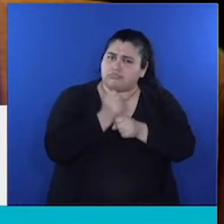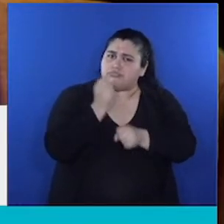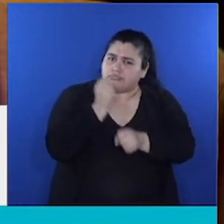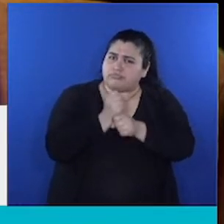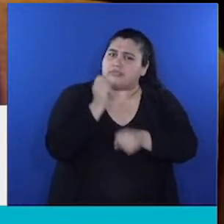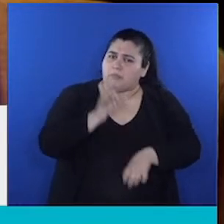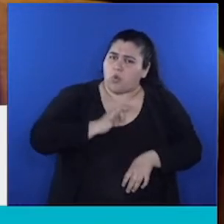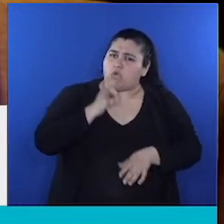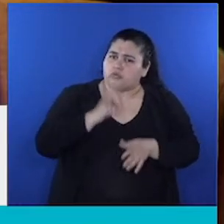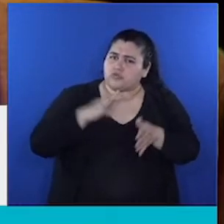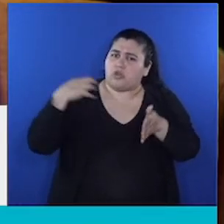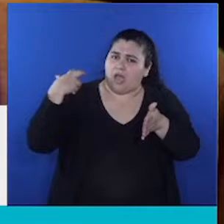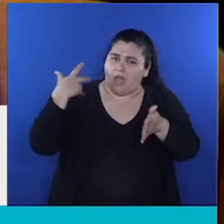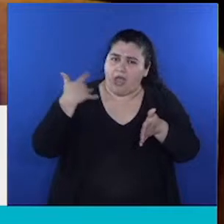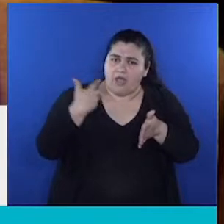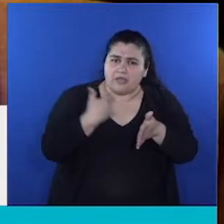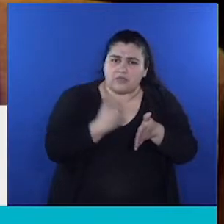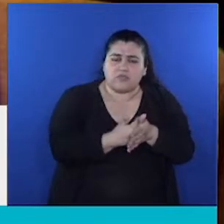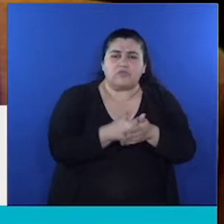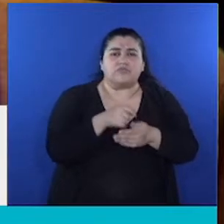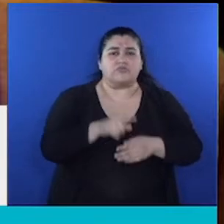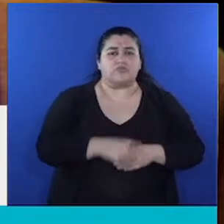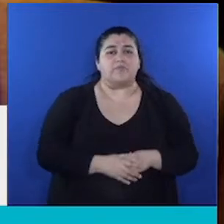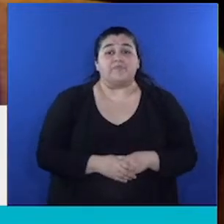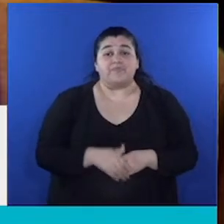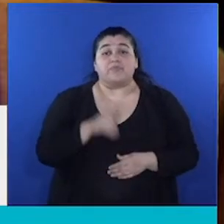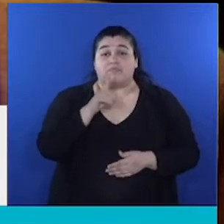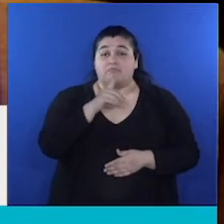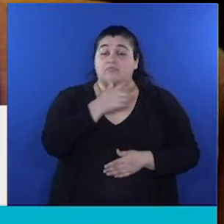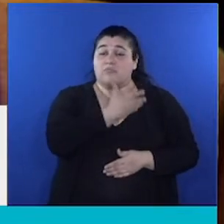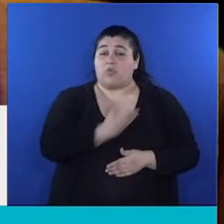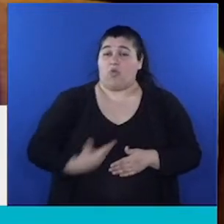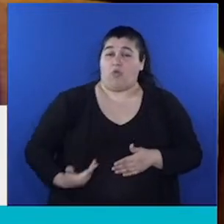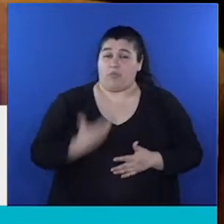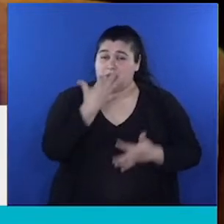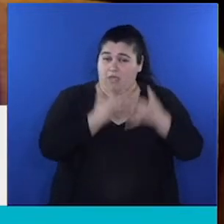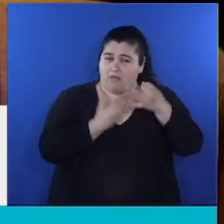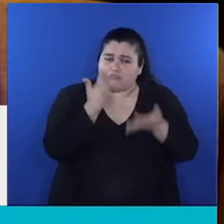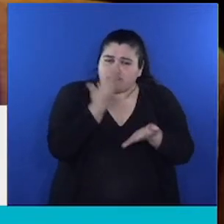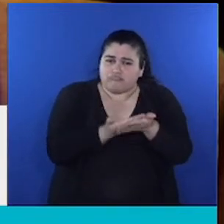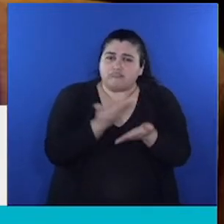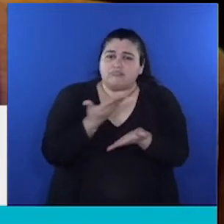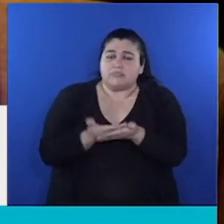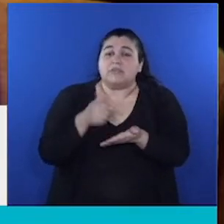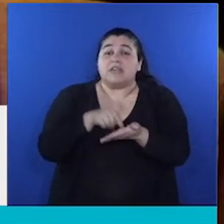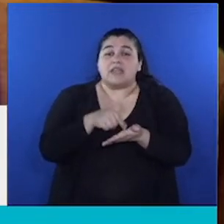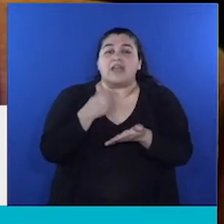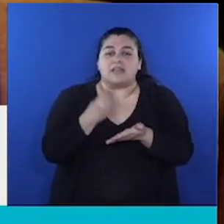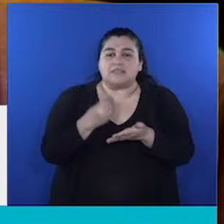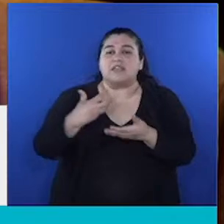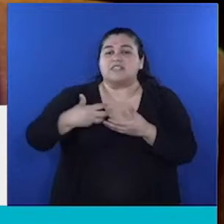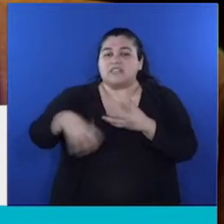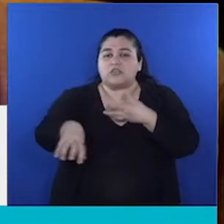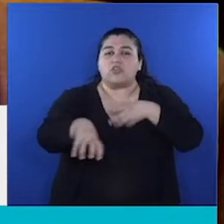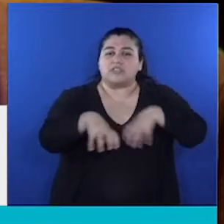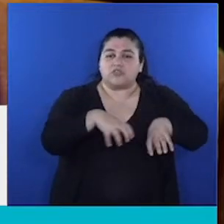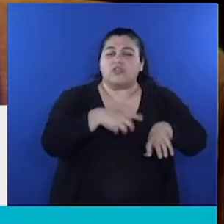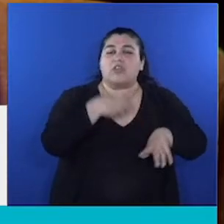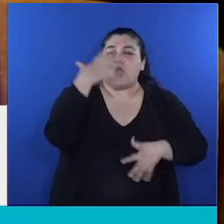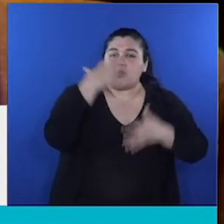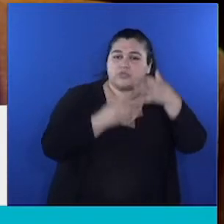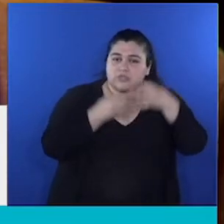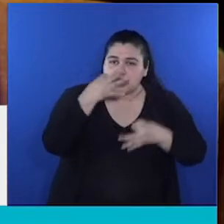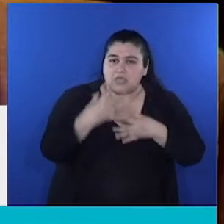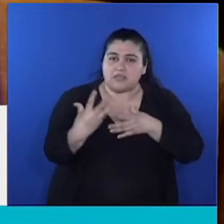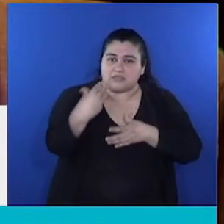en el marco del Poder Ejecutivo, pero con incorporación de sectores del Poder Judicial, sectores del